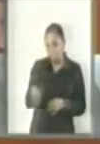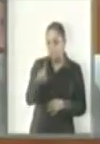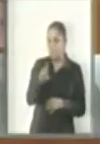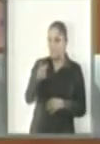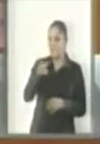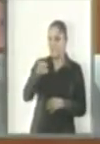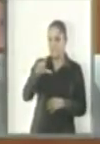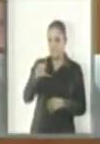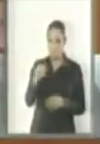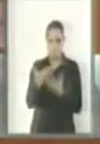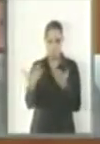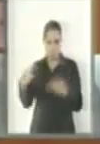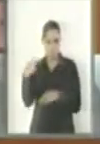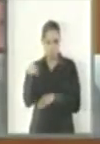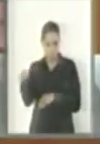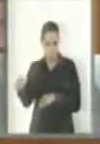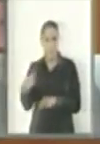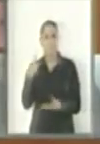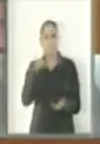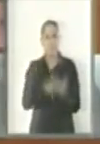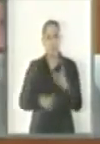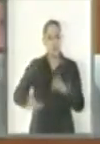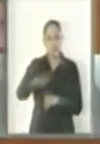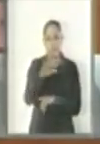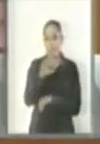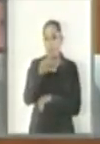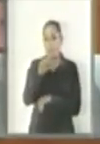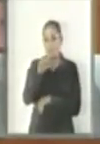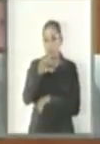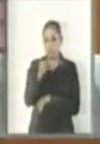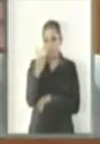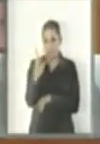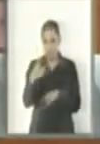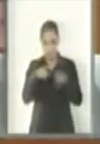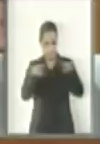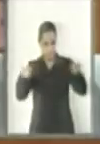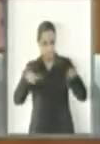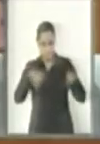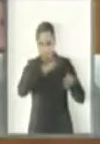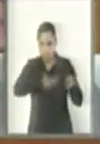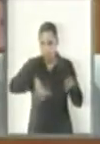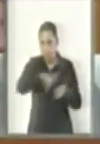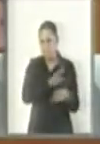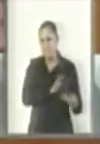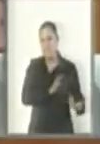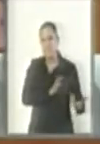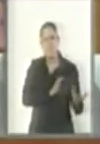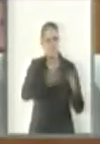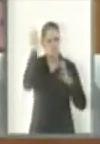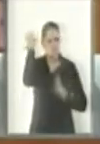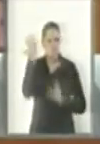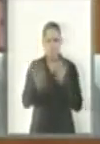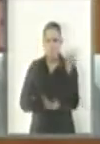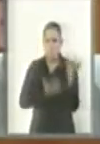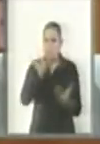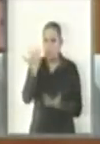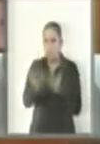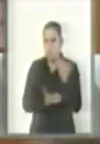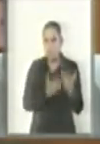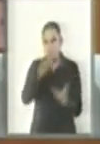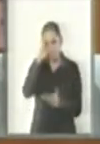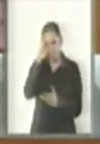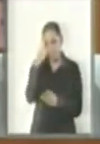por completo la planta Colorados 3. Se reportan oficialmente, y lo pongo entre